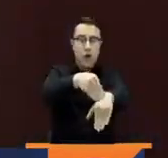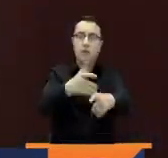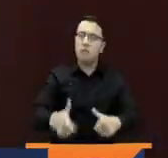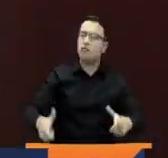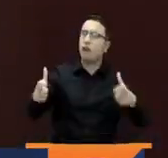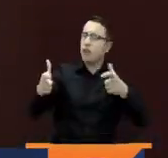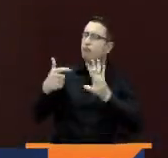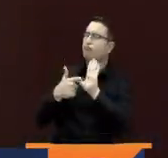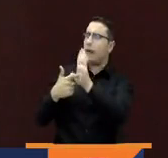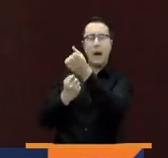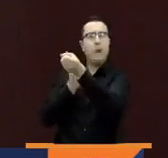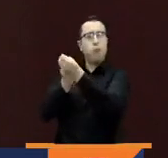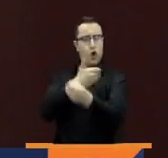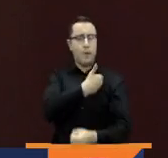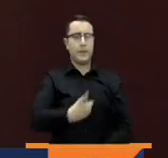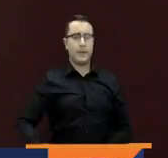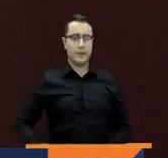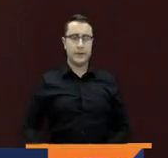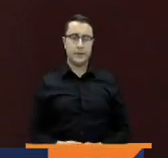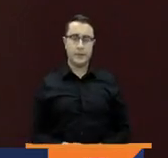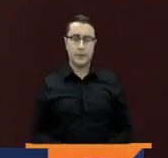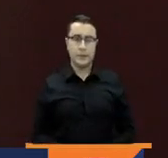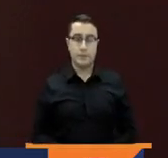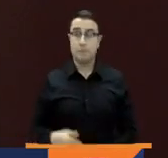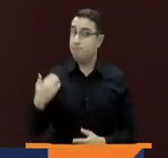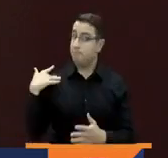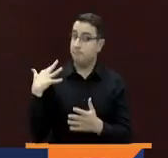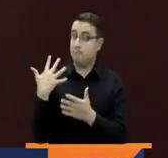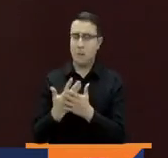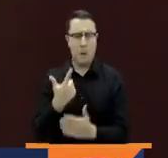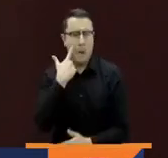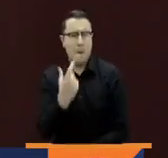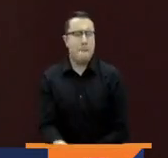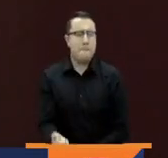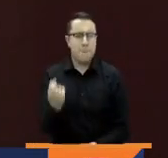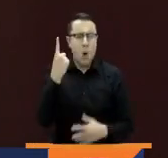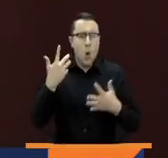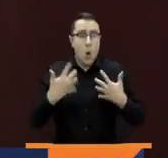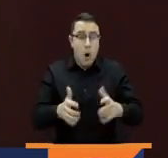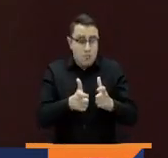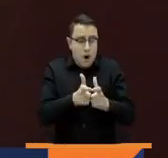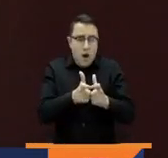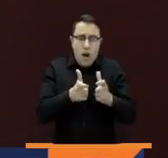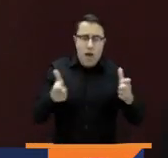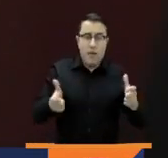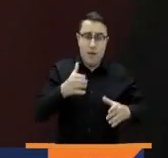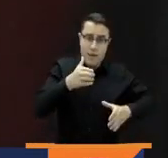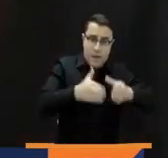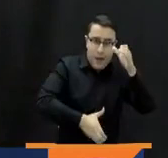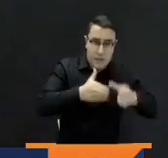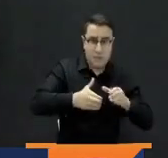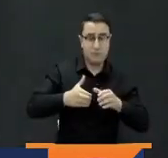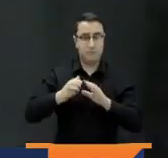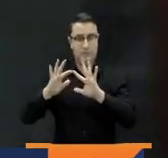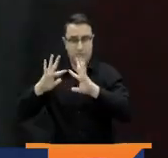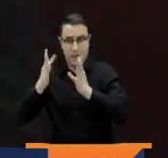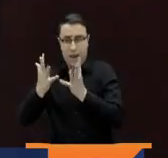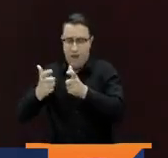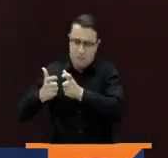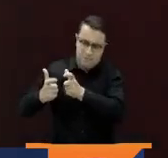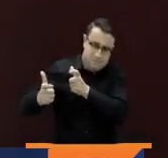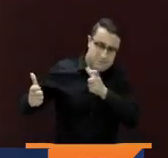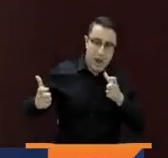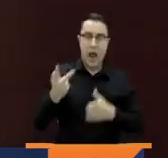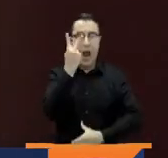paso adelante en un hecho histórico, una aprobación por la gran mayoría, tanto de la Cámara de Representantes como del Senado